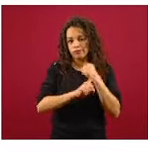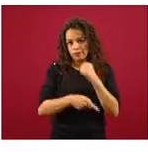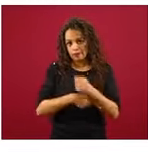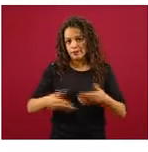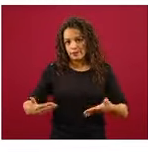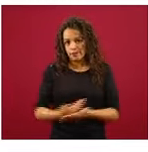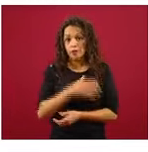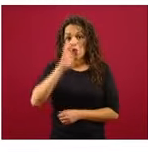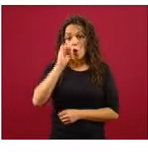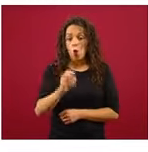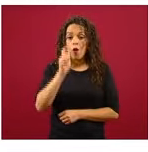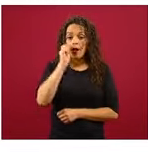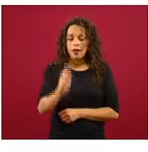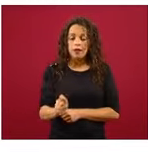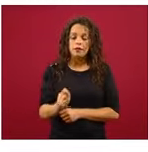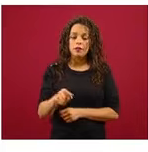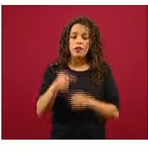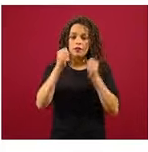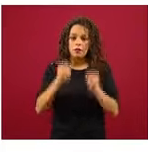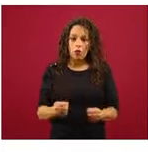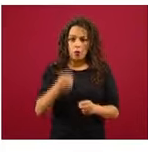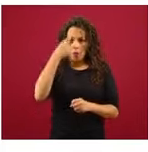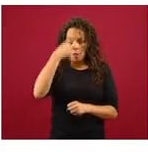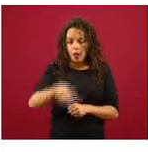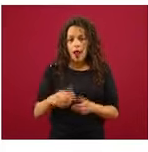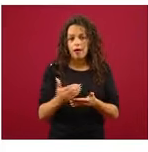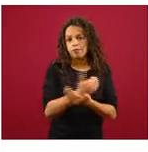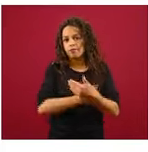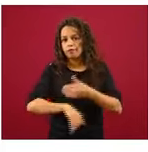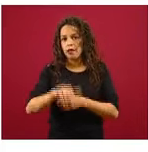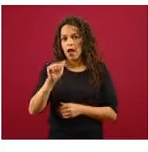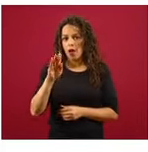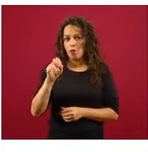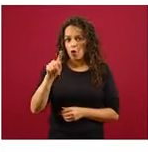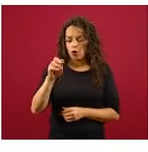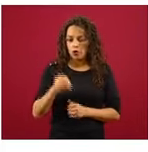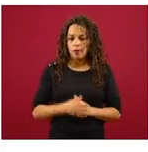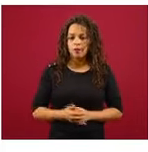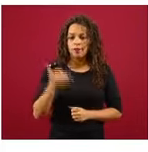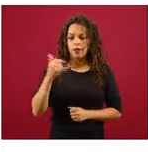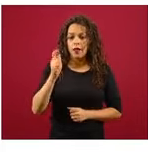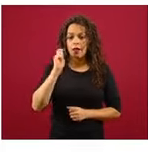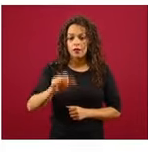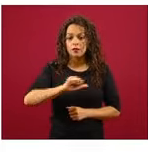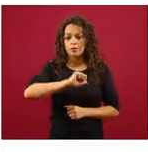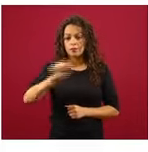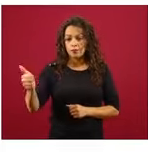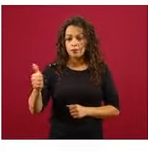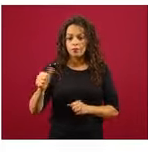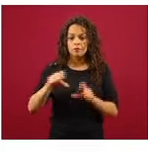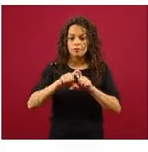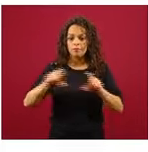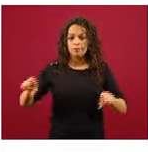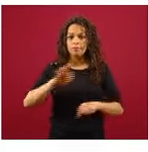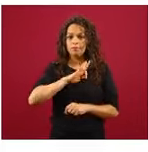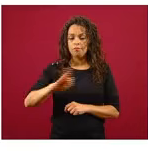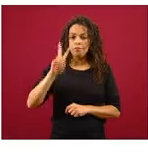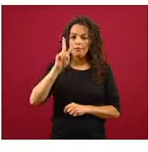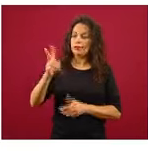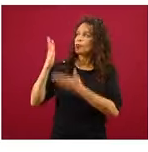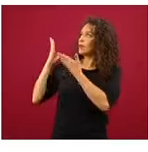en el país. Y nuevamente recordarles la página del Centro Nacional de Equidad de Género y Salud Reproductiva, donde